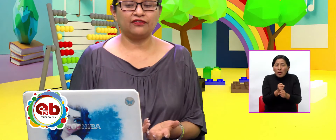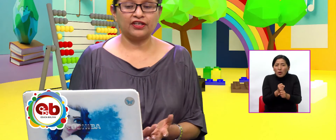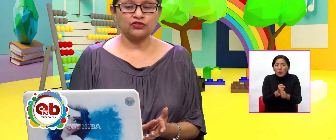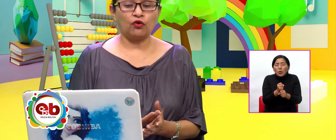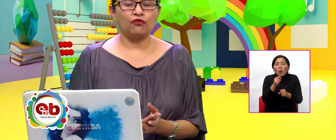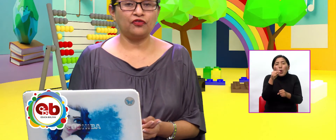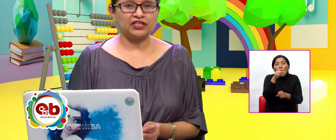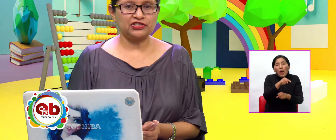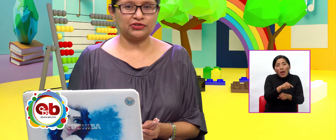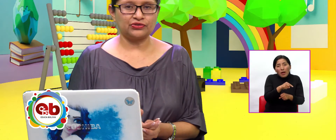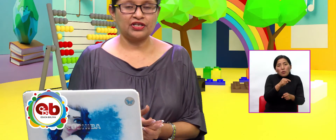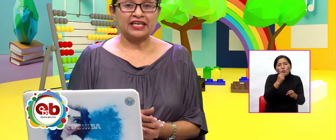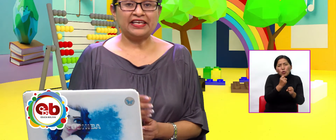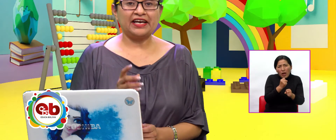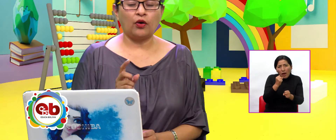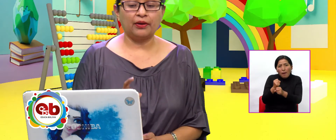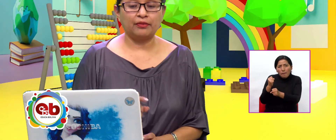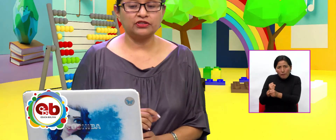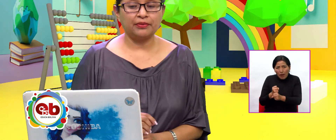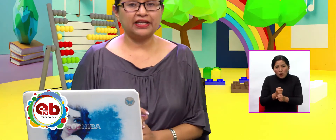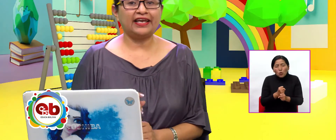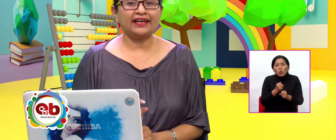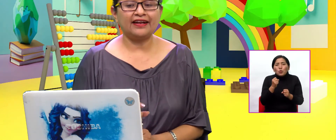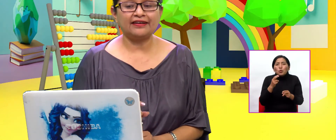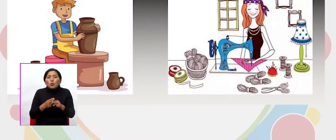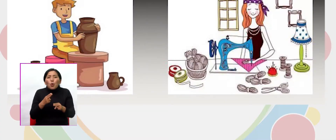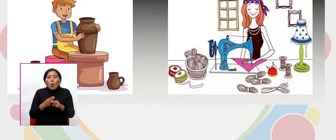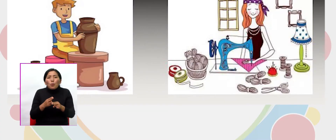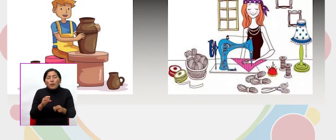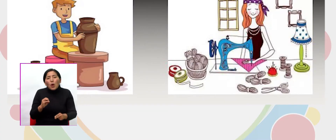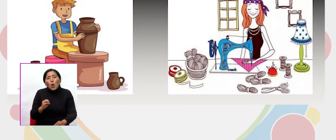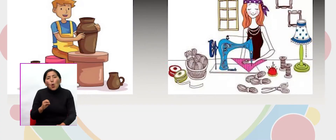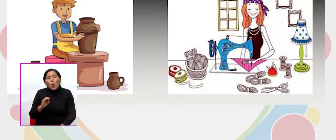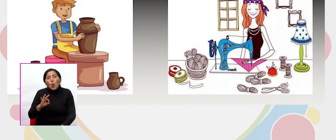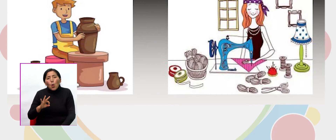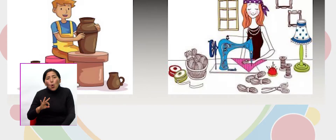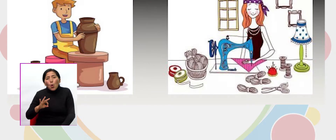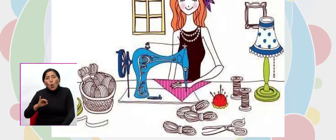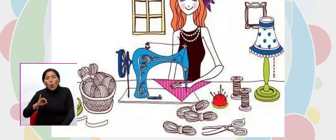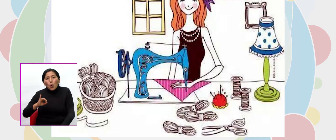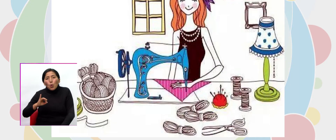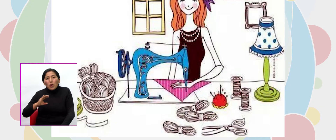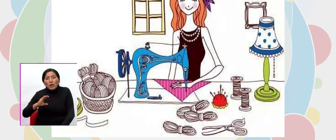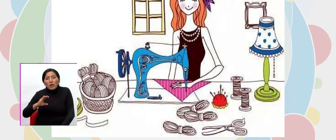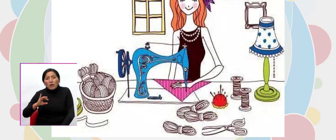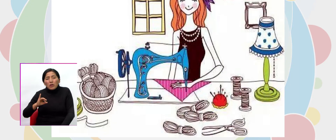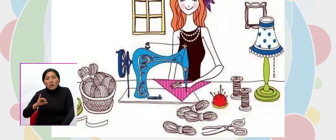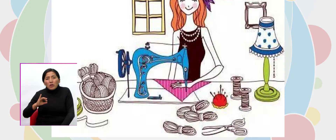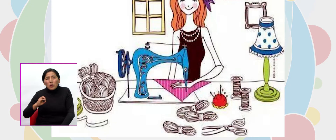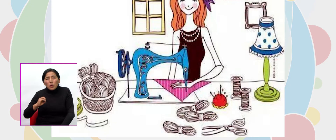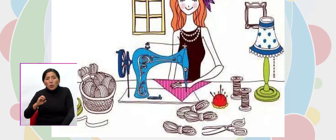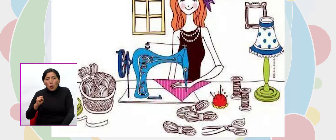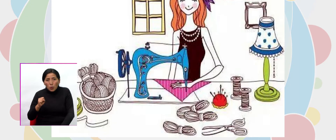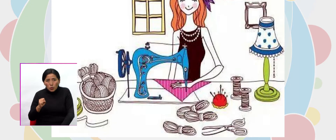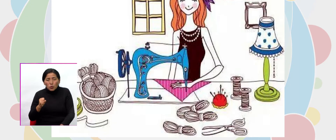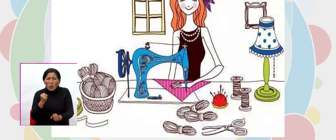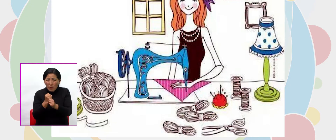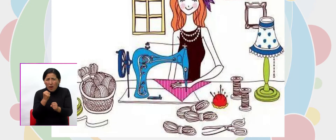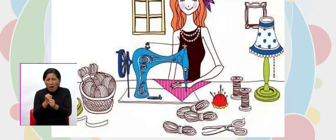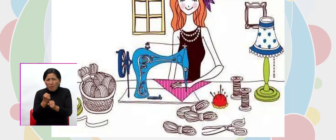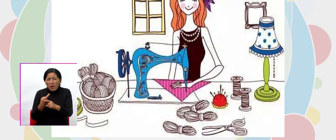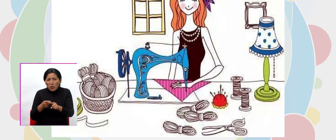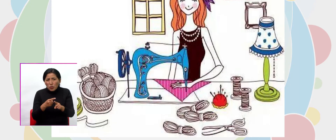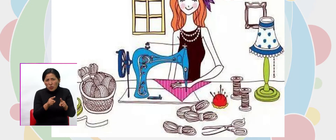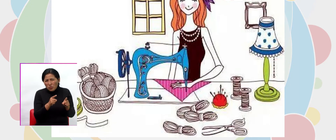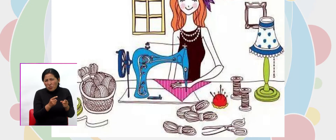diferentes oficios Y ahora vamos a ver qué características tiene cada uno de estos oficios A ver Un